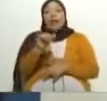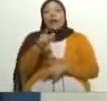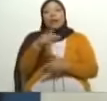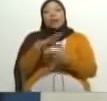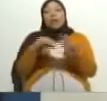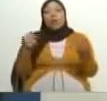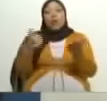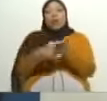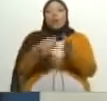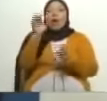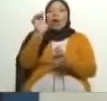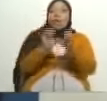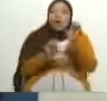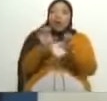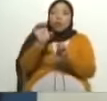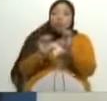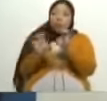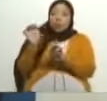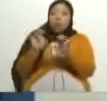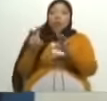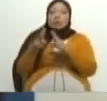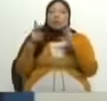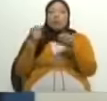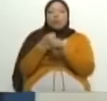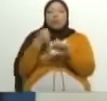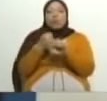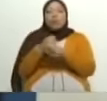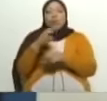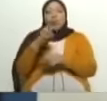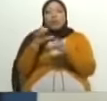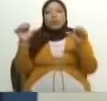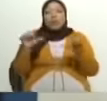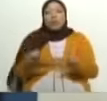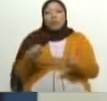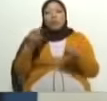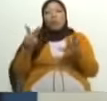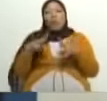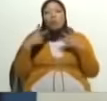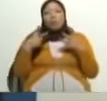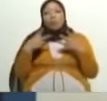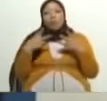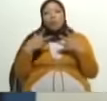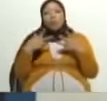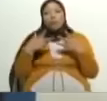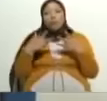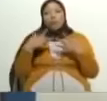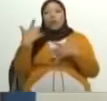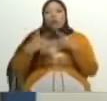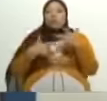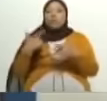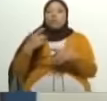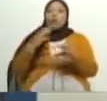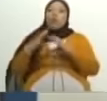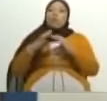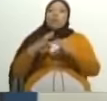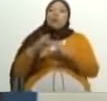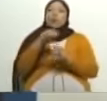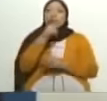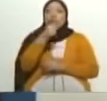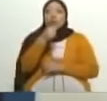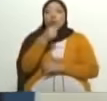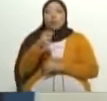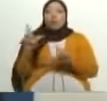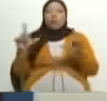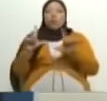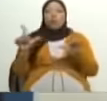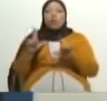auditorías que requiere el sistema electoral venezolano ocho el acceso a los medios de comunicación de